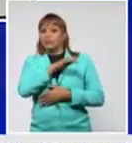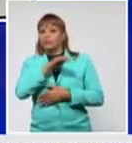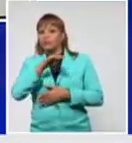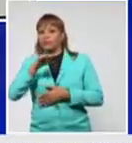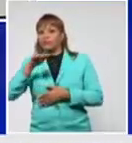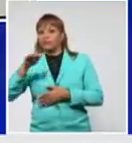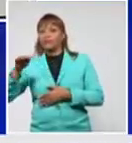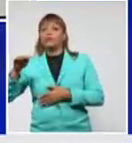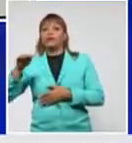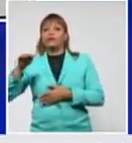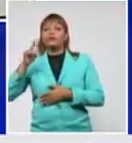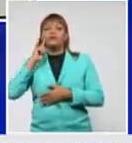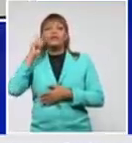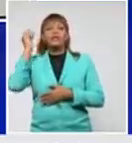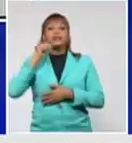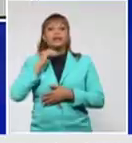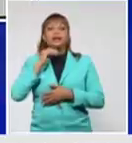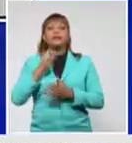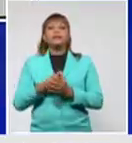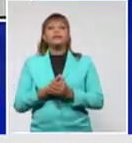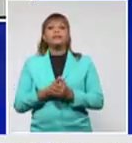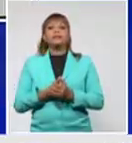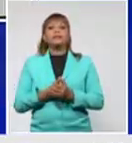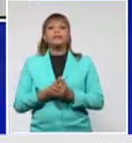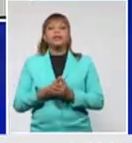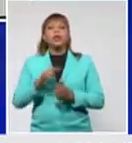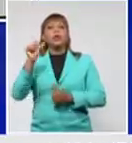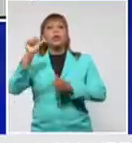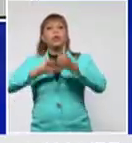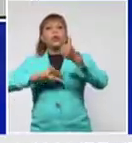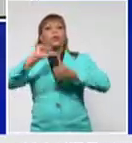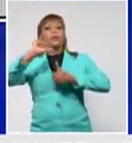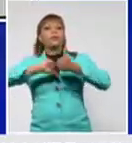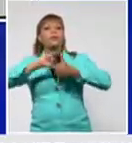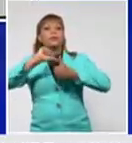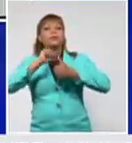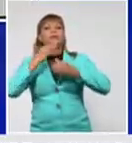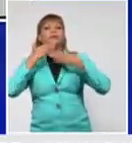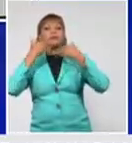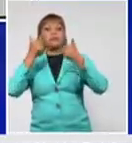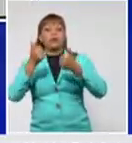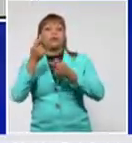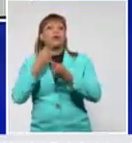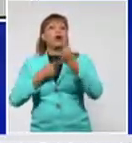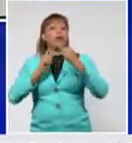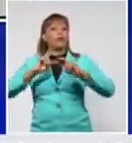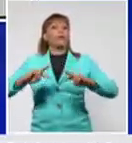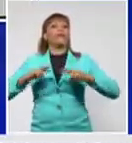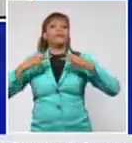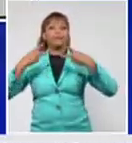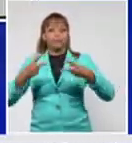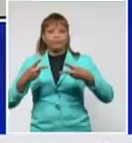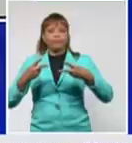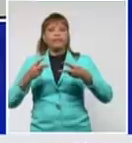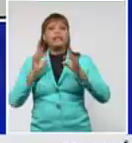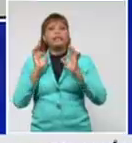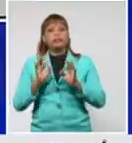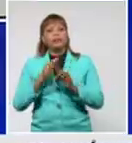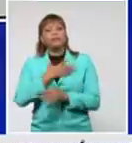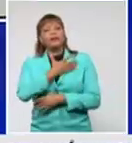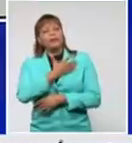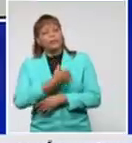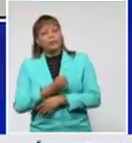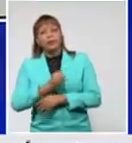conocen, va teniendo un comportamiento favorable, aunque reitero, siempre lamentamos los que